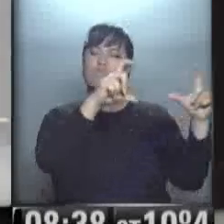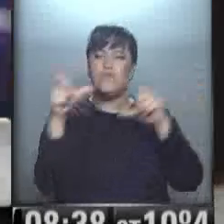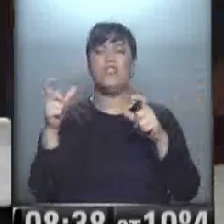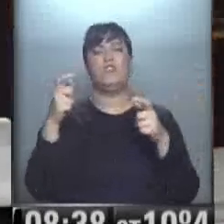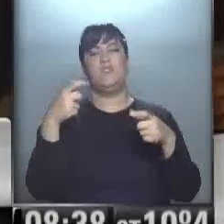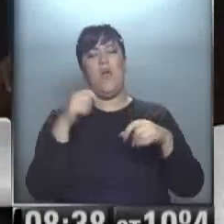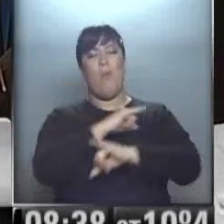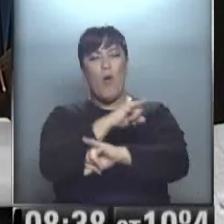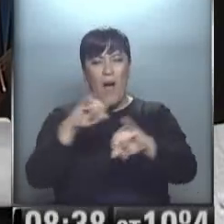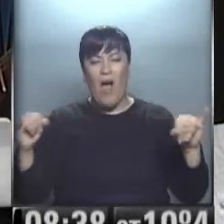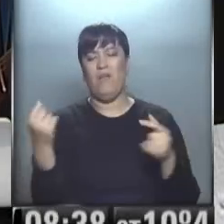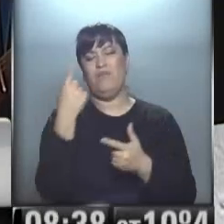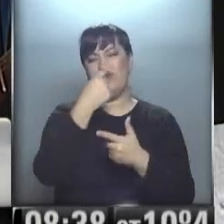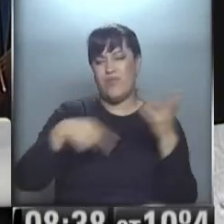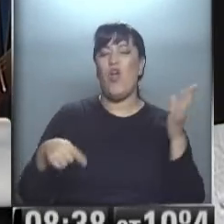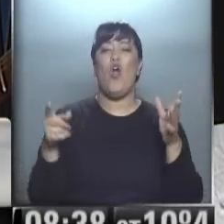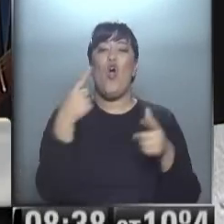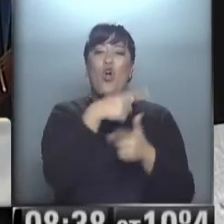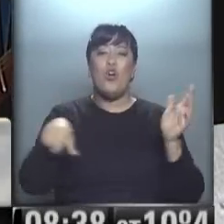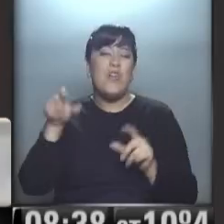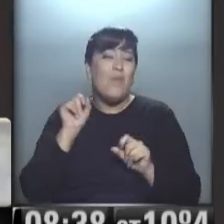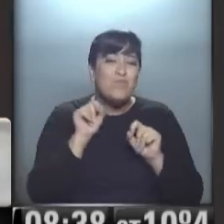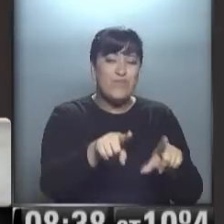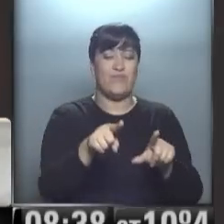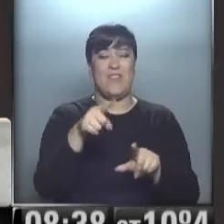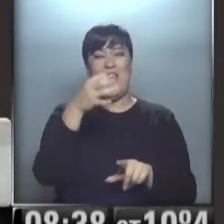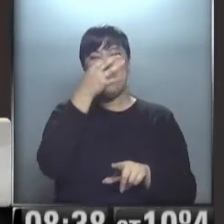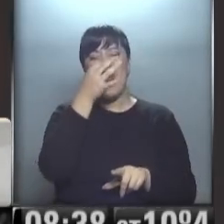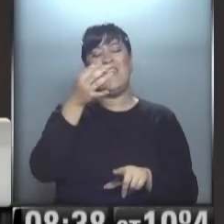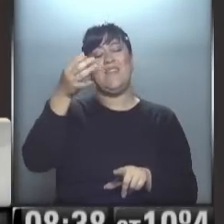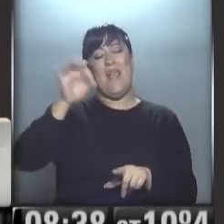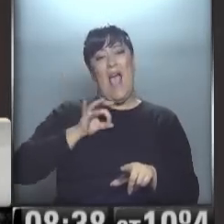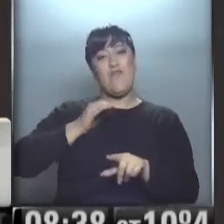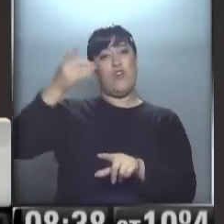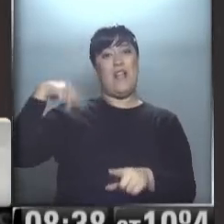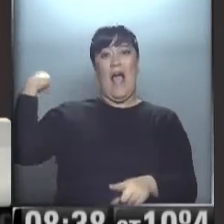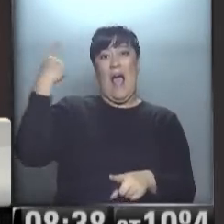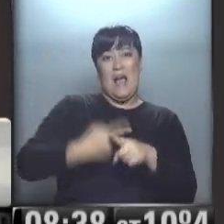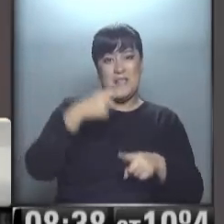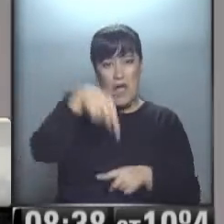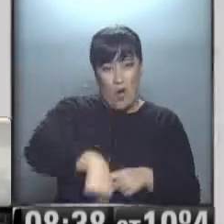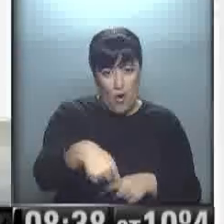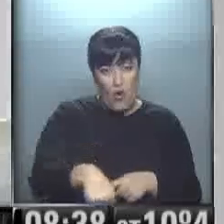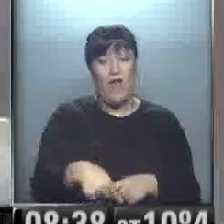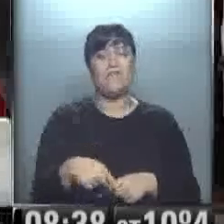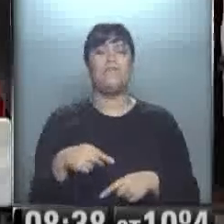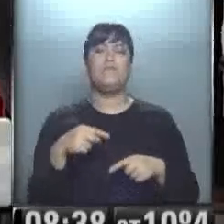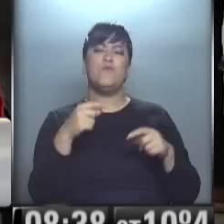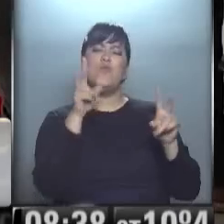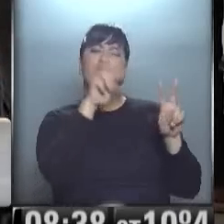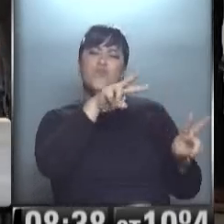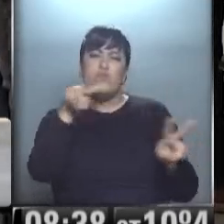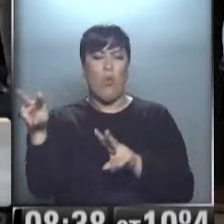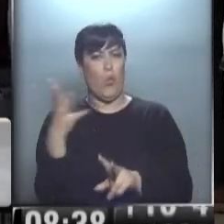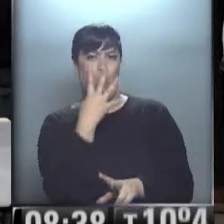volantes, todas las cosas que conformaron estas dos décadas de carrera en la historia de Catupecu. Una muestra entonces más